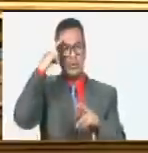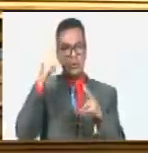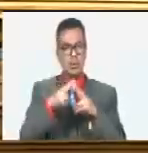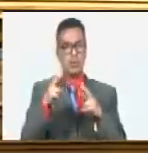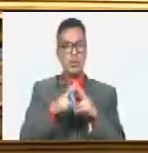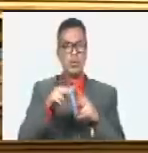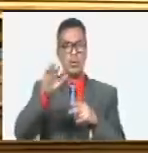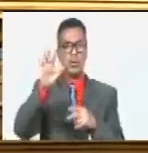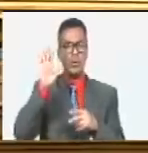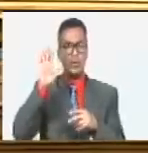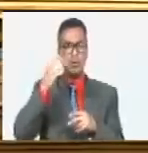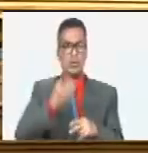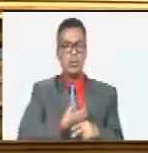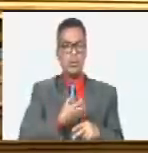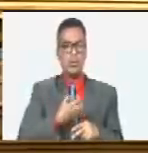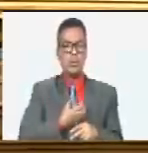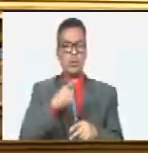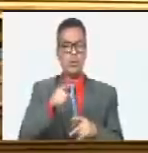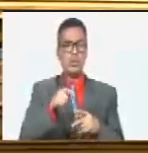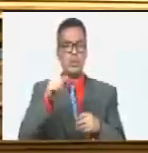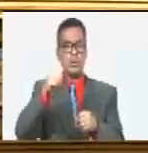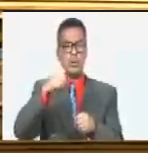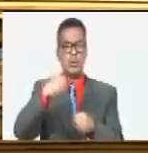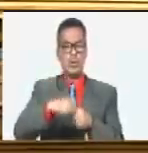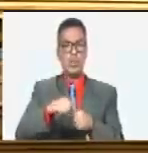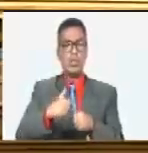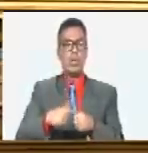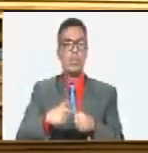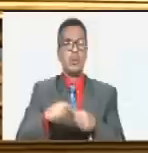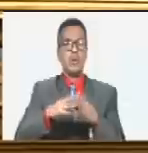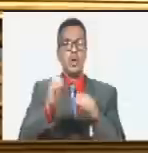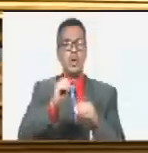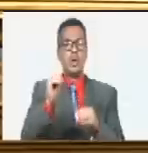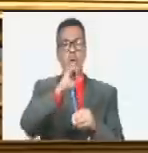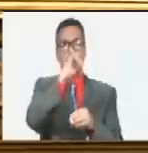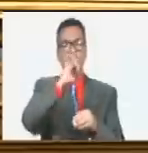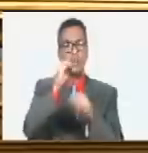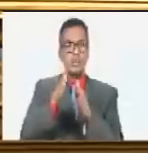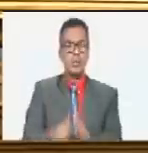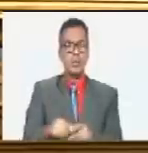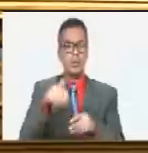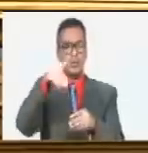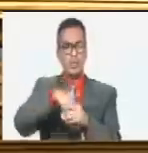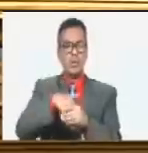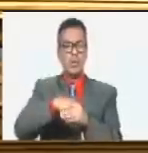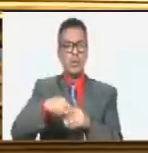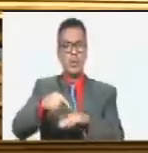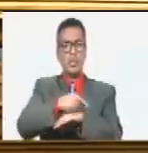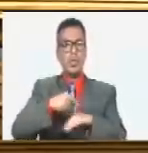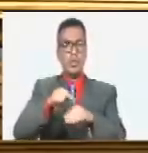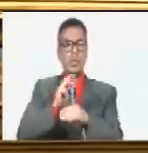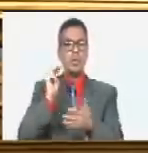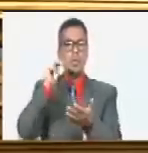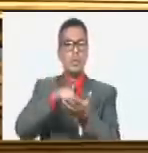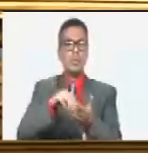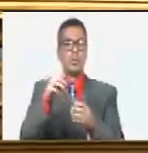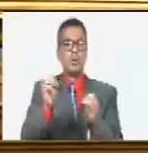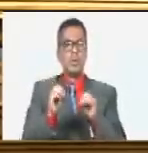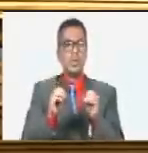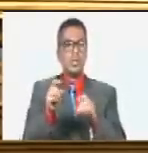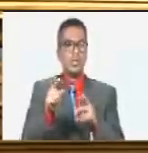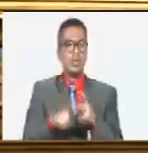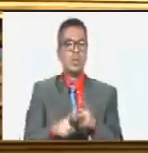de Maracaibo, o fui electo gobernador de Zulia, o fui electo gobernador de Miranda, o fui electo gobernador de Nueva